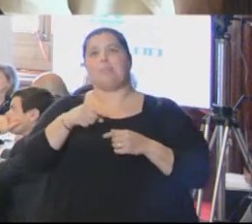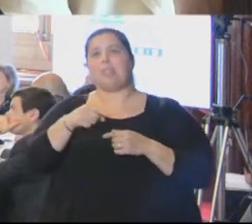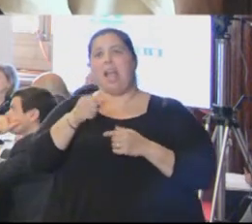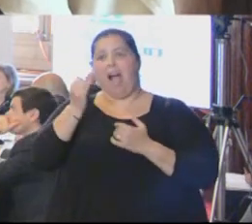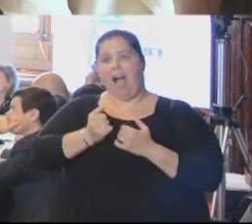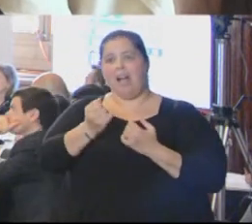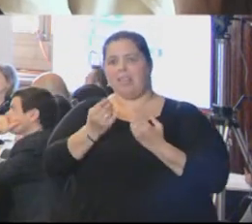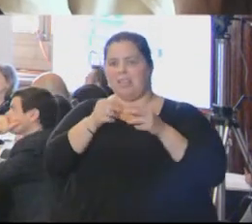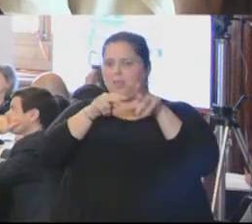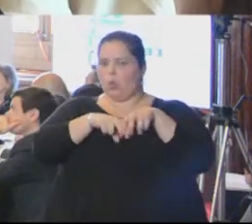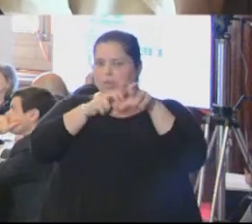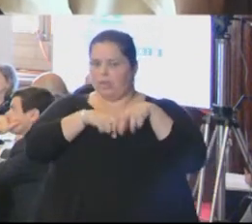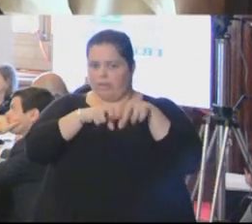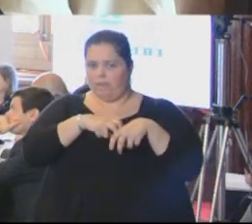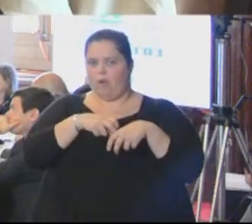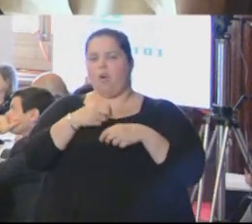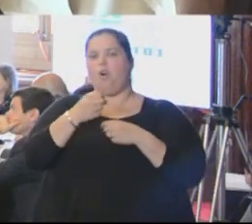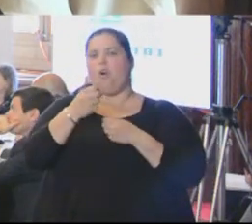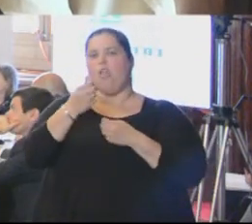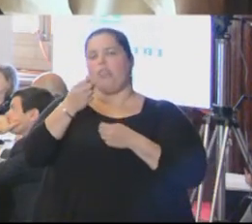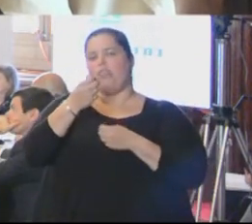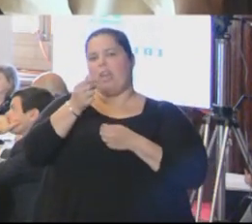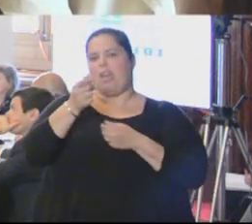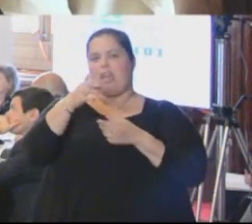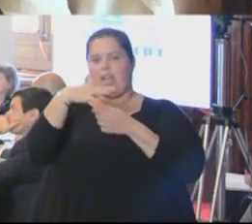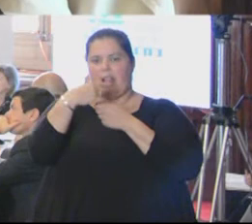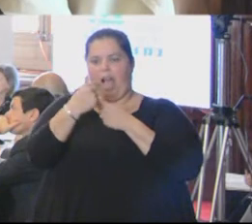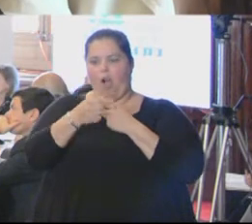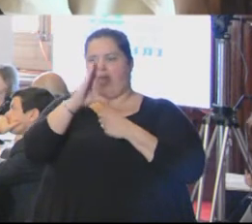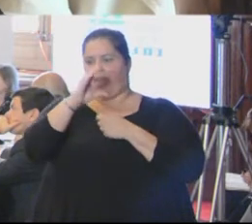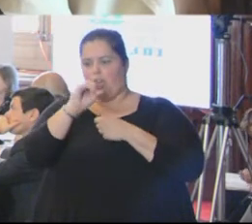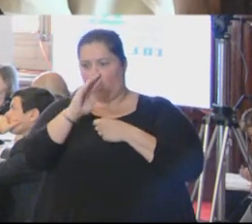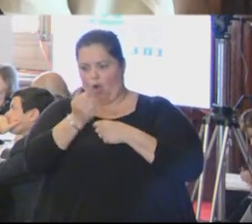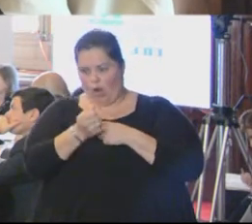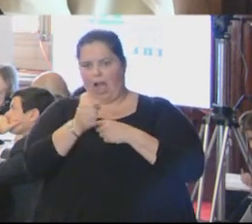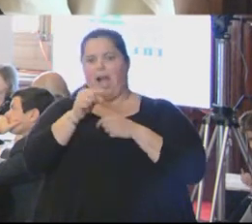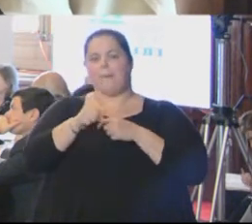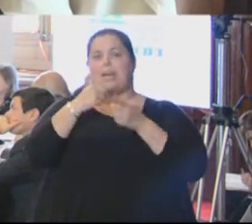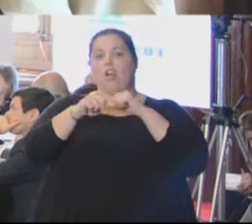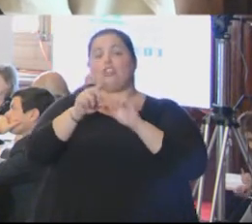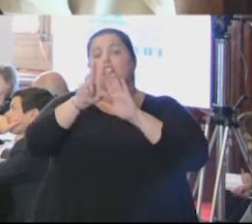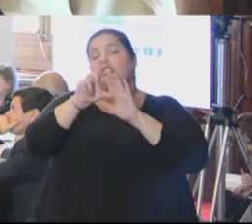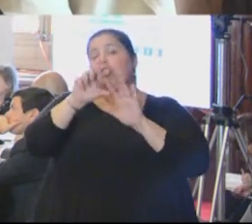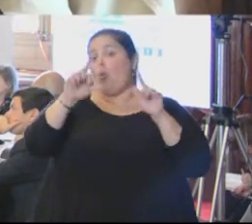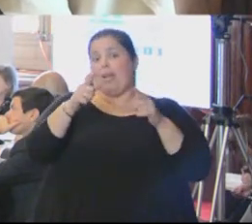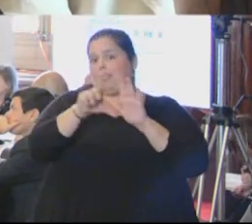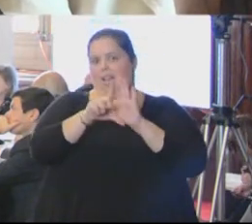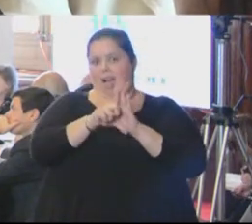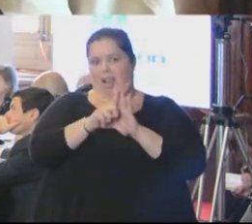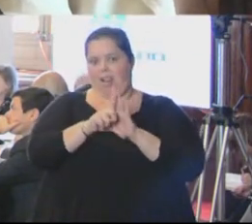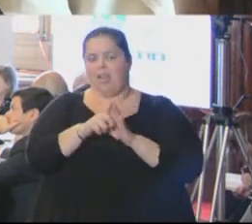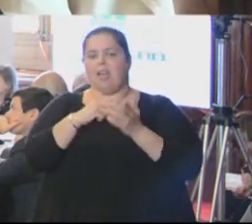uso ilícito. Los territorios en donde se concentran los homicidios presentan altos niveles